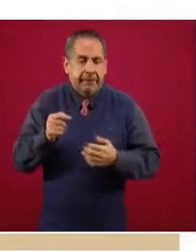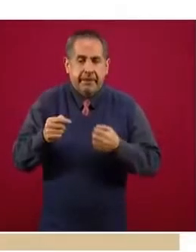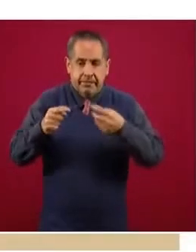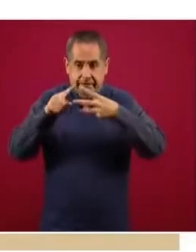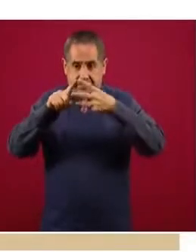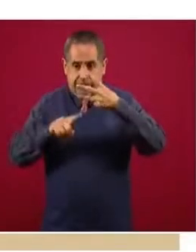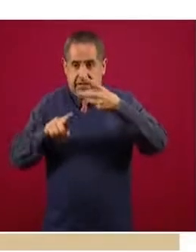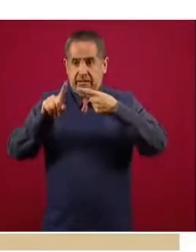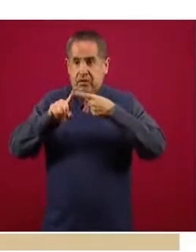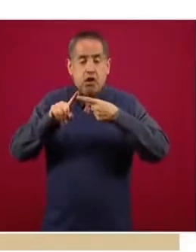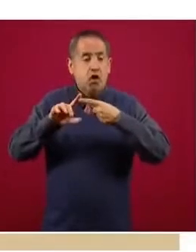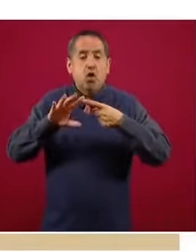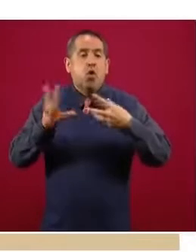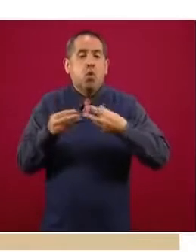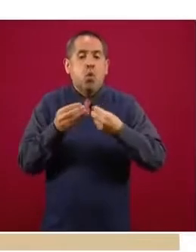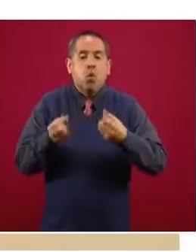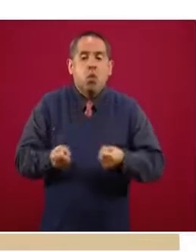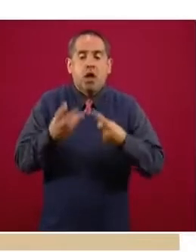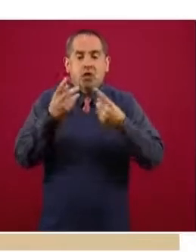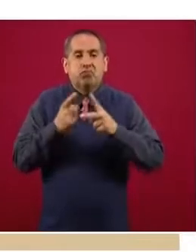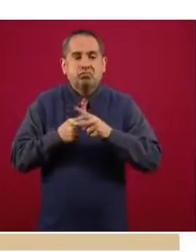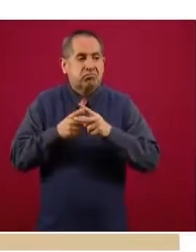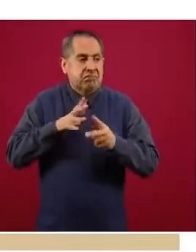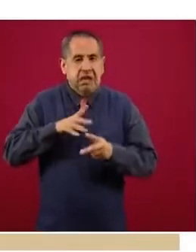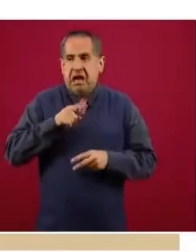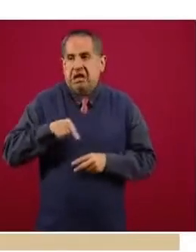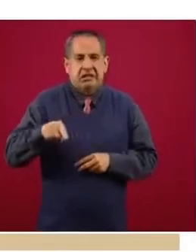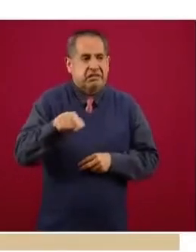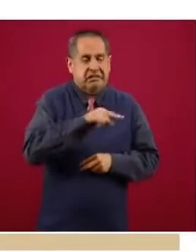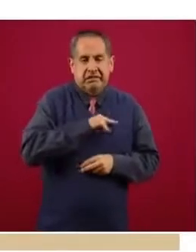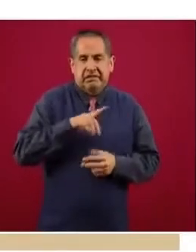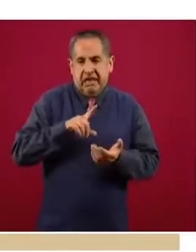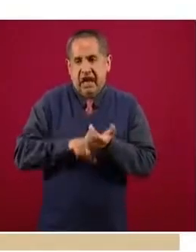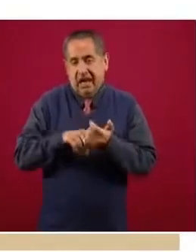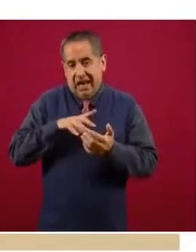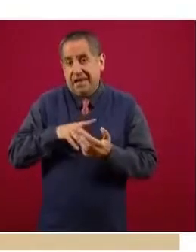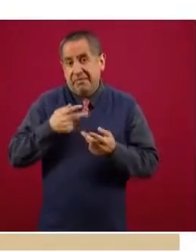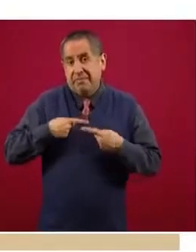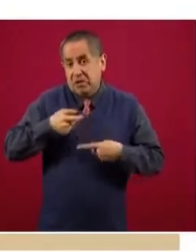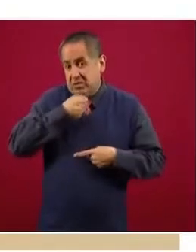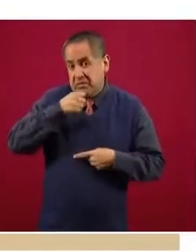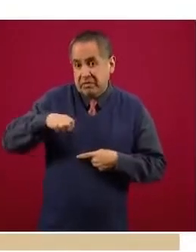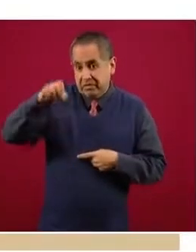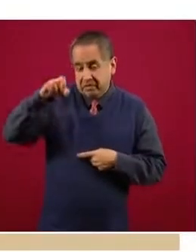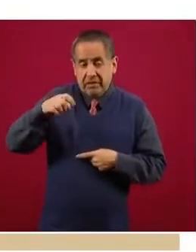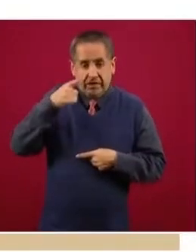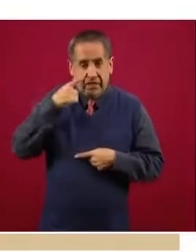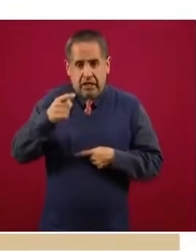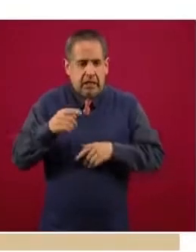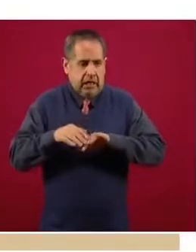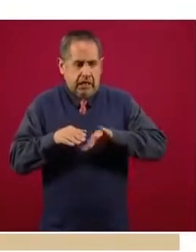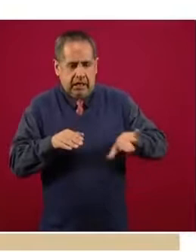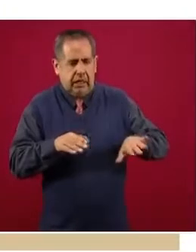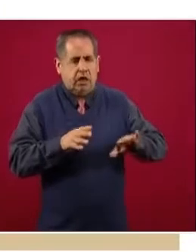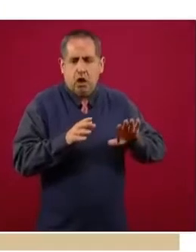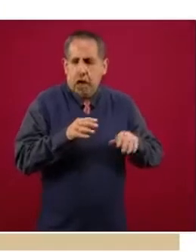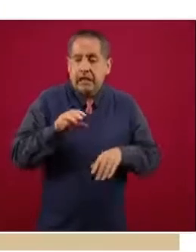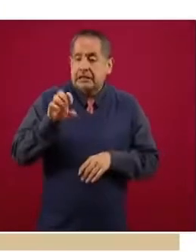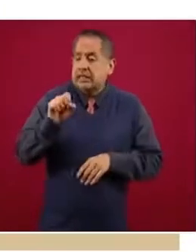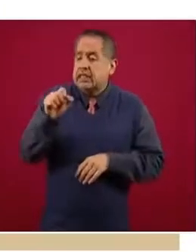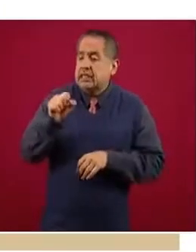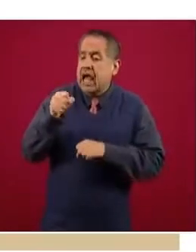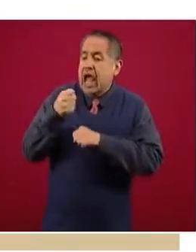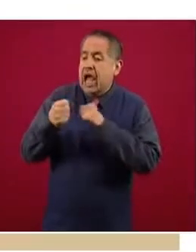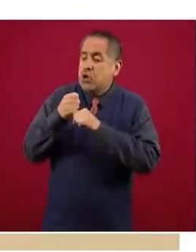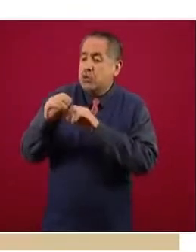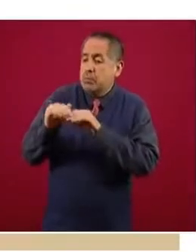la totalidad de los casos estimados en este grupo de población, o sea, estamos dejando todos los demás grupos de edad y nos estamos concentrando